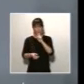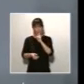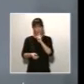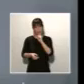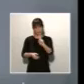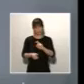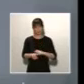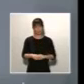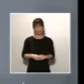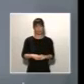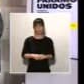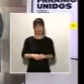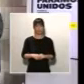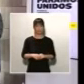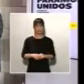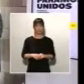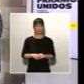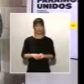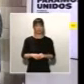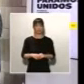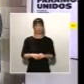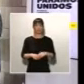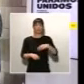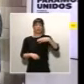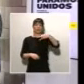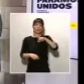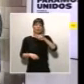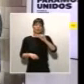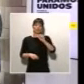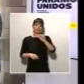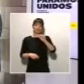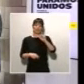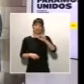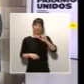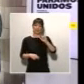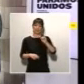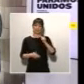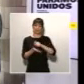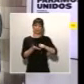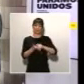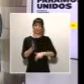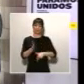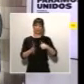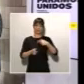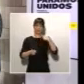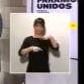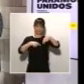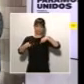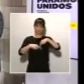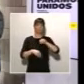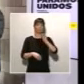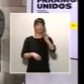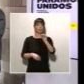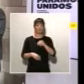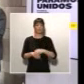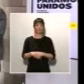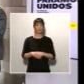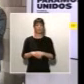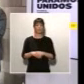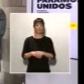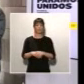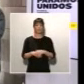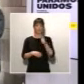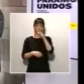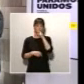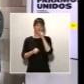la responsable de transportes, María José Rayo, la Secretaría General de Transportes, ¿Evitar los desplazamientos en Semana Santa es clave para doblegar la curva? ¿Debemos